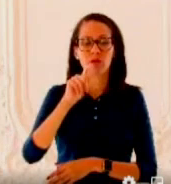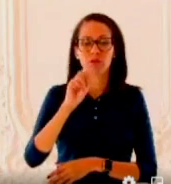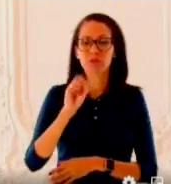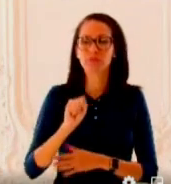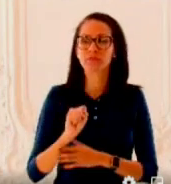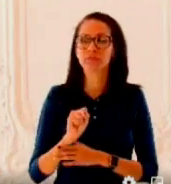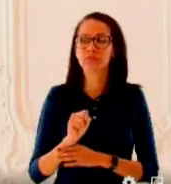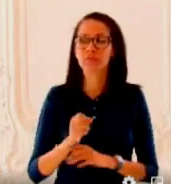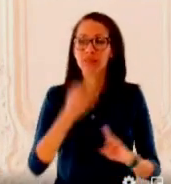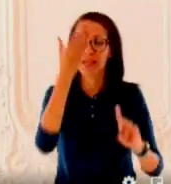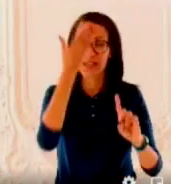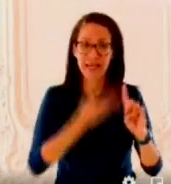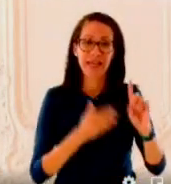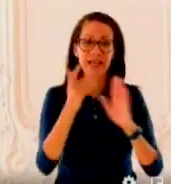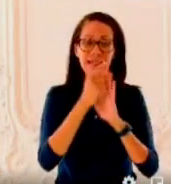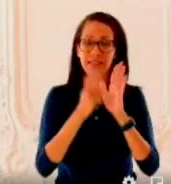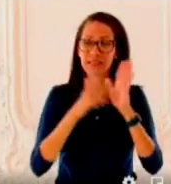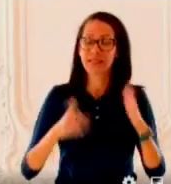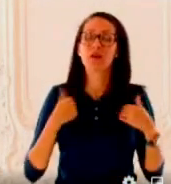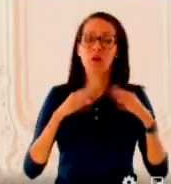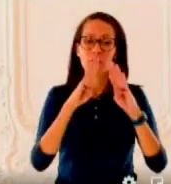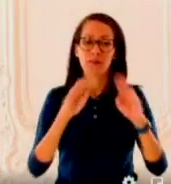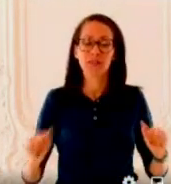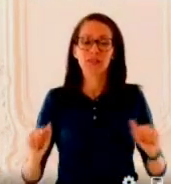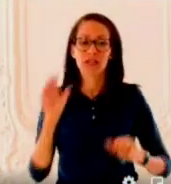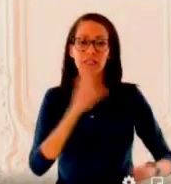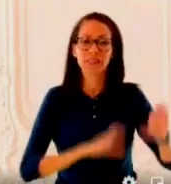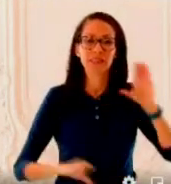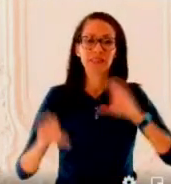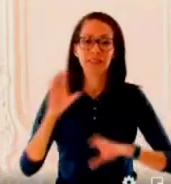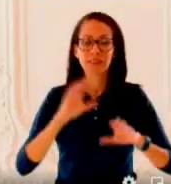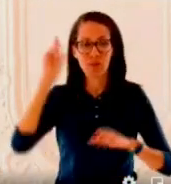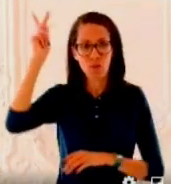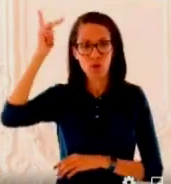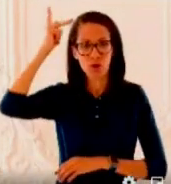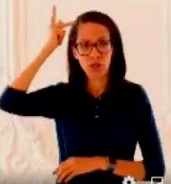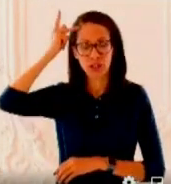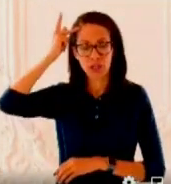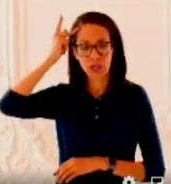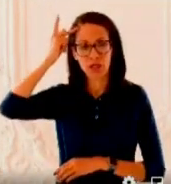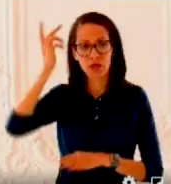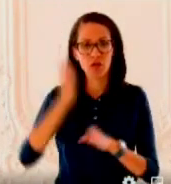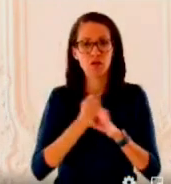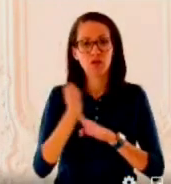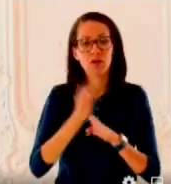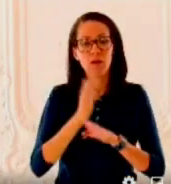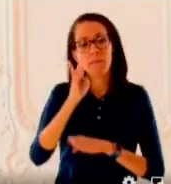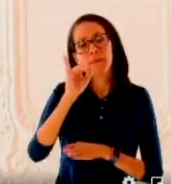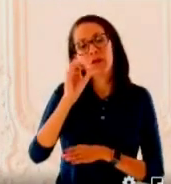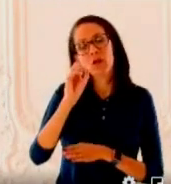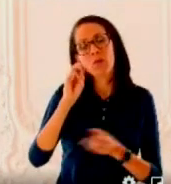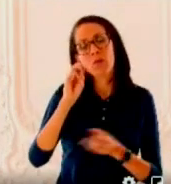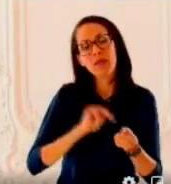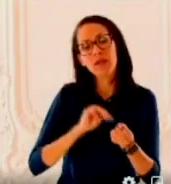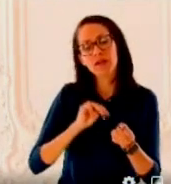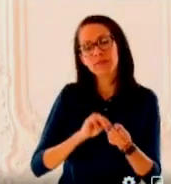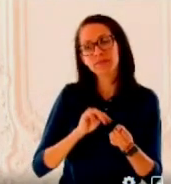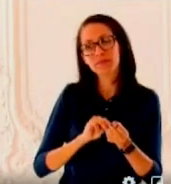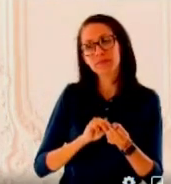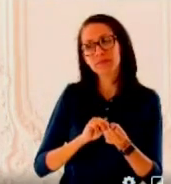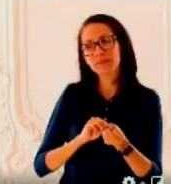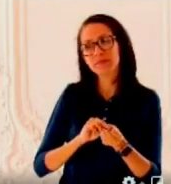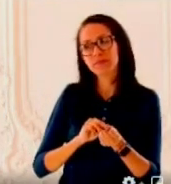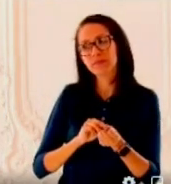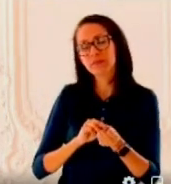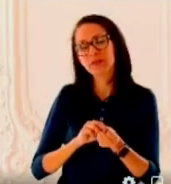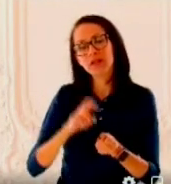El licenciado Pizabatiz posee un bachillerato en ciencias políticas con concentración en biomédica del recinto